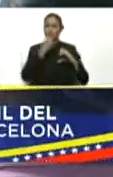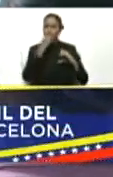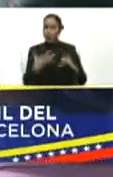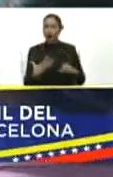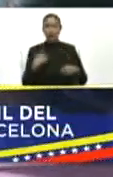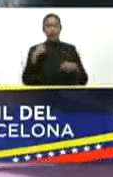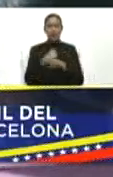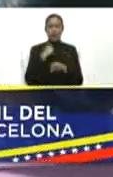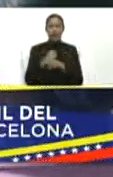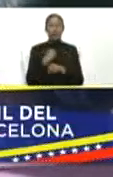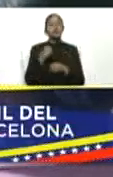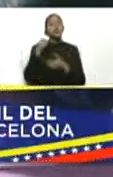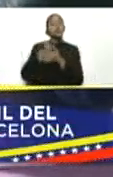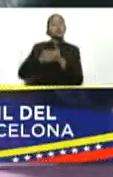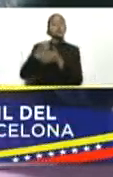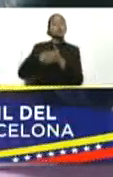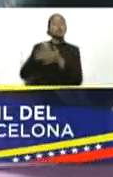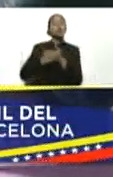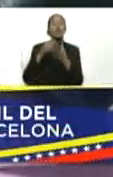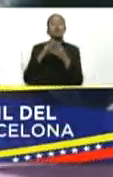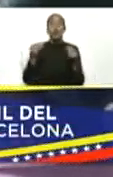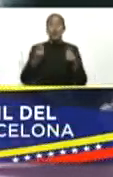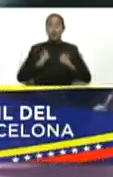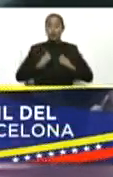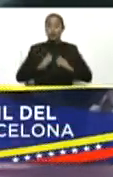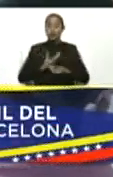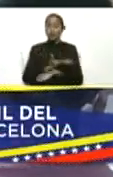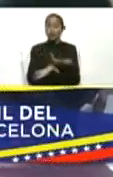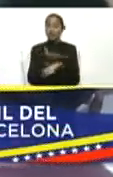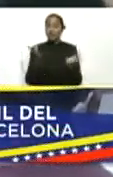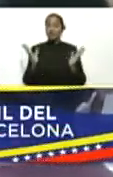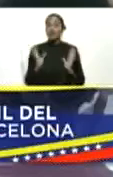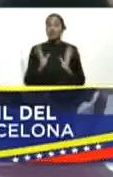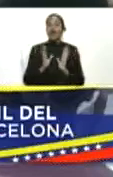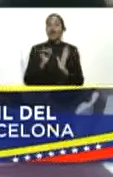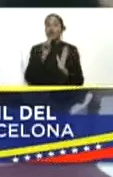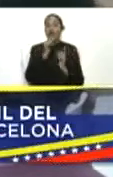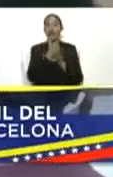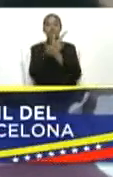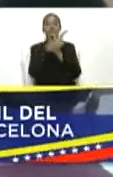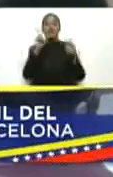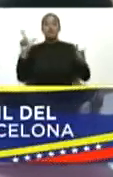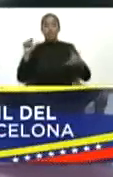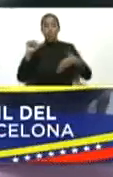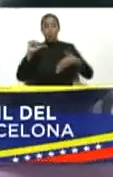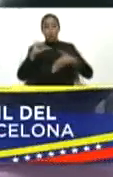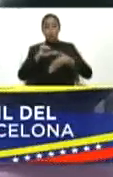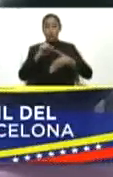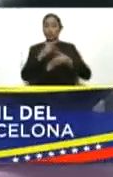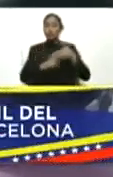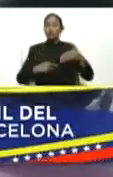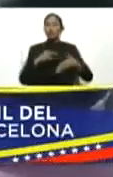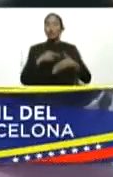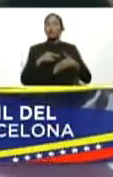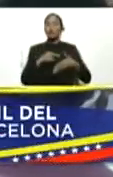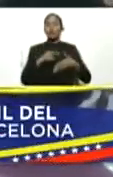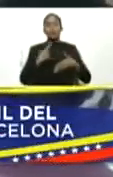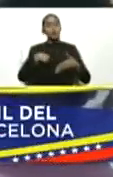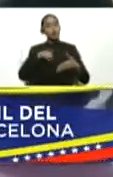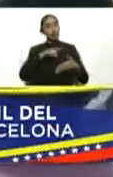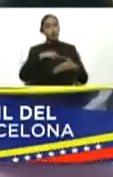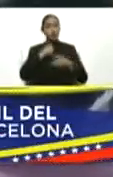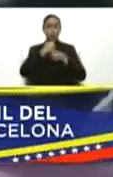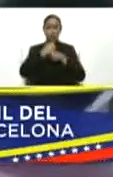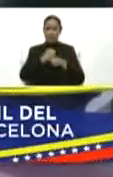que luchó toda su vida y quedó como uno de los grandes libertadores del sur. Y él decía, no esperemos nada sino